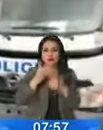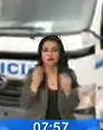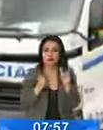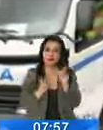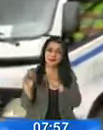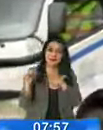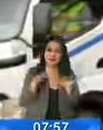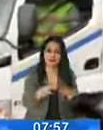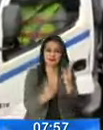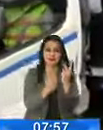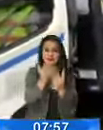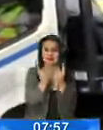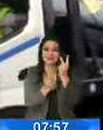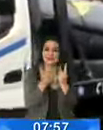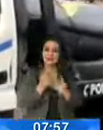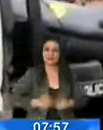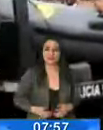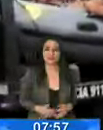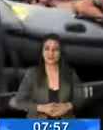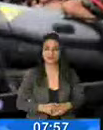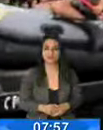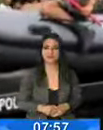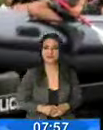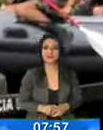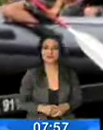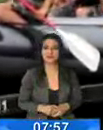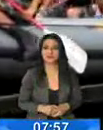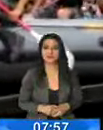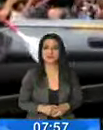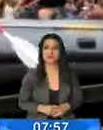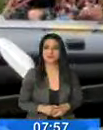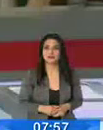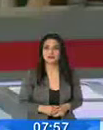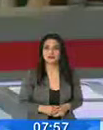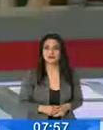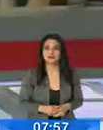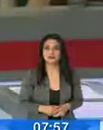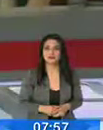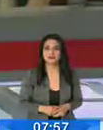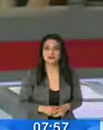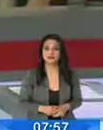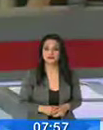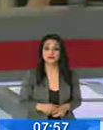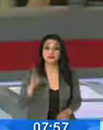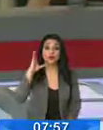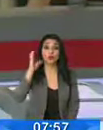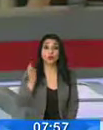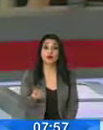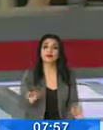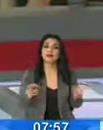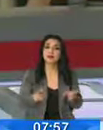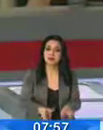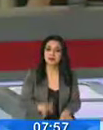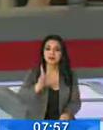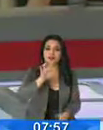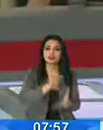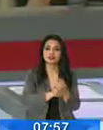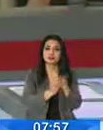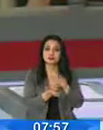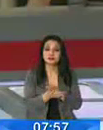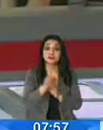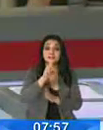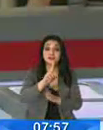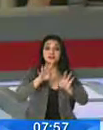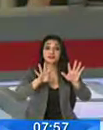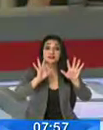Eduardo García desde Manta, provincia de Manabí, informó Wendy Delgado. La ciudad de Cuenca celebró este 13 de noviembre 197 años